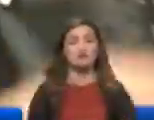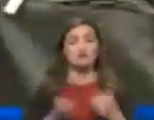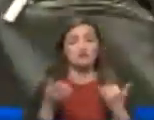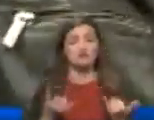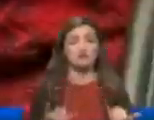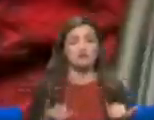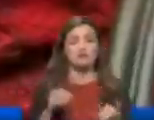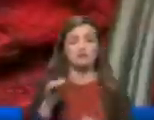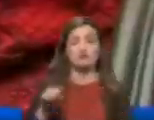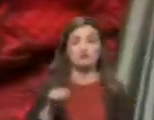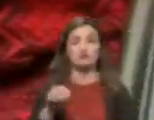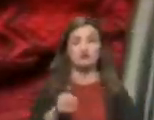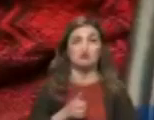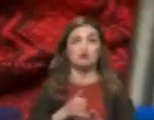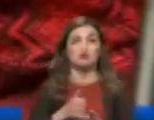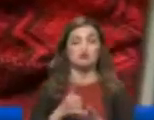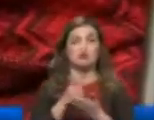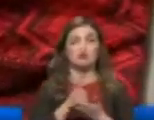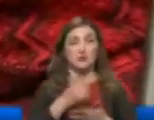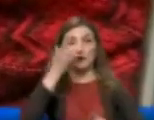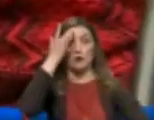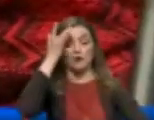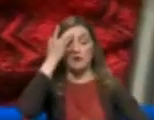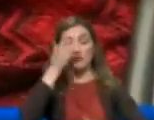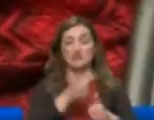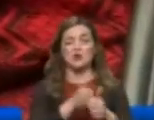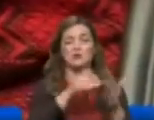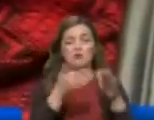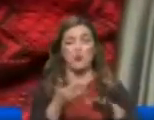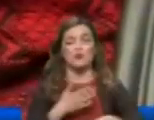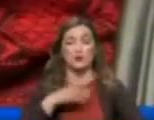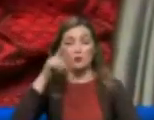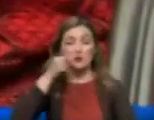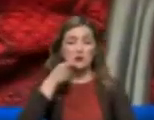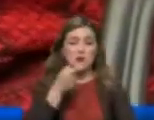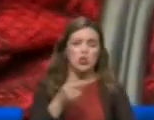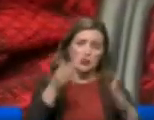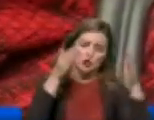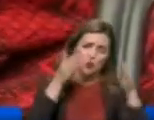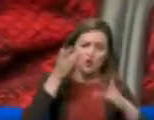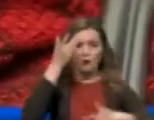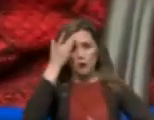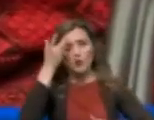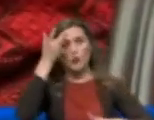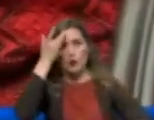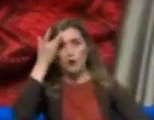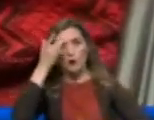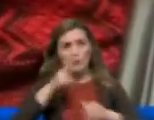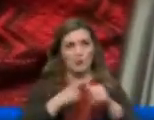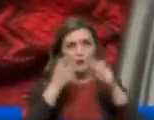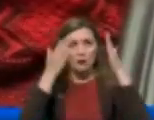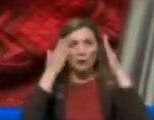es insistir. Caso personal es enfermedad catastrófica. El gobierno dice que las enfermedades catastróficas son